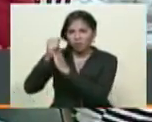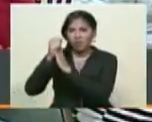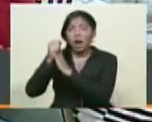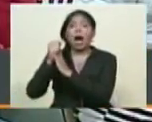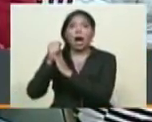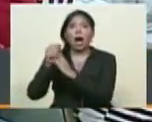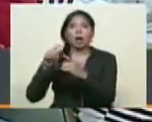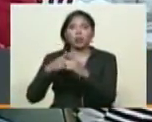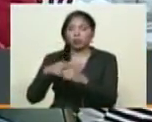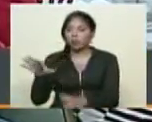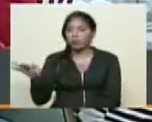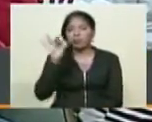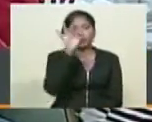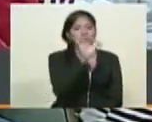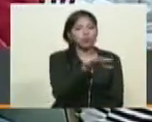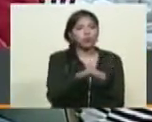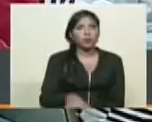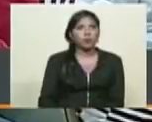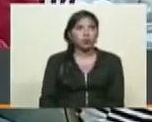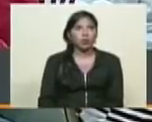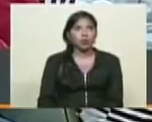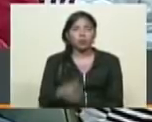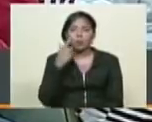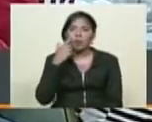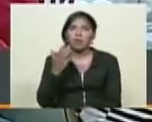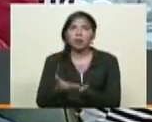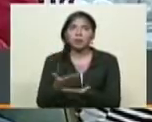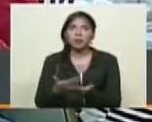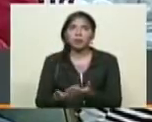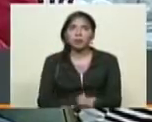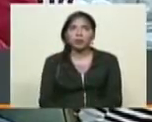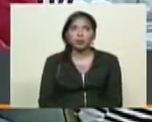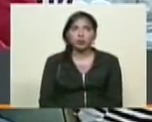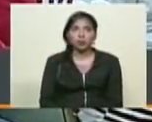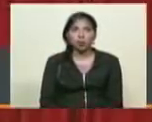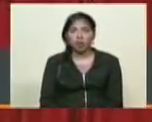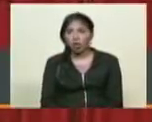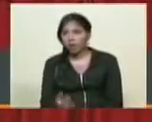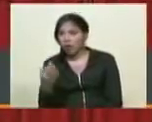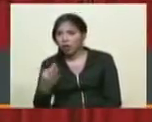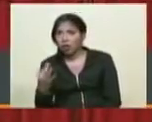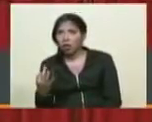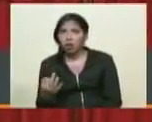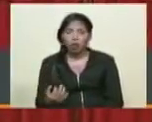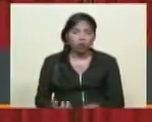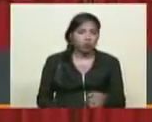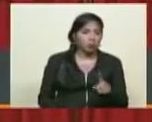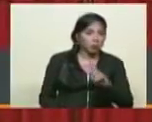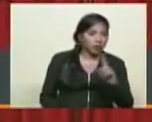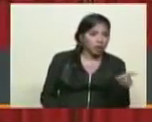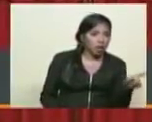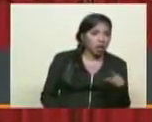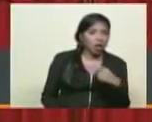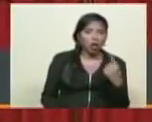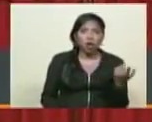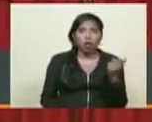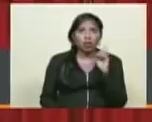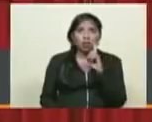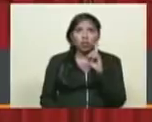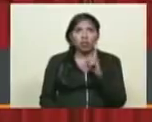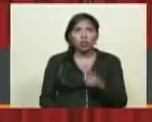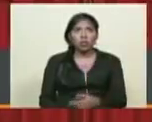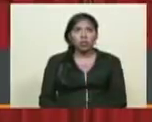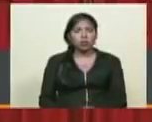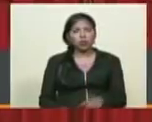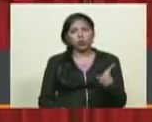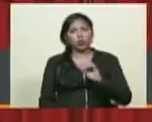Alguien me dice, yo tengo un liderazgo mejor que ese. Vamos a ver si es verdad. No es verdad. ¿Por qué me vas a atacar? No necesitas